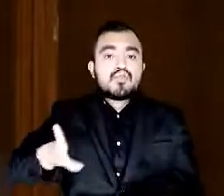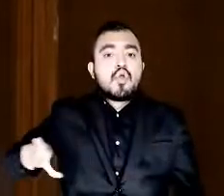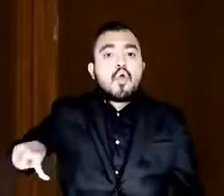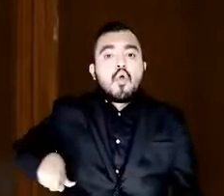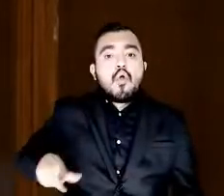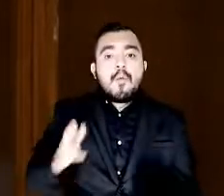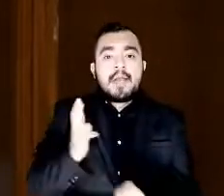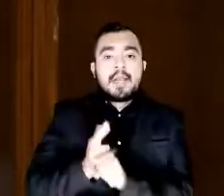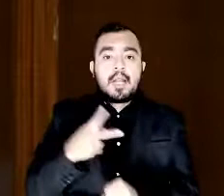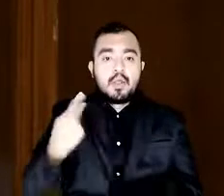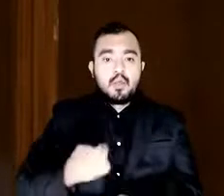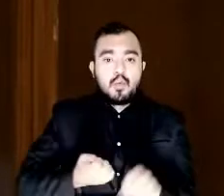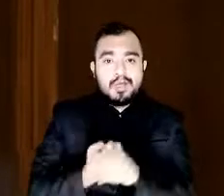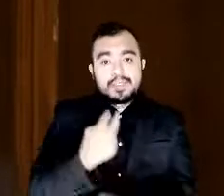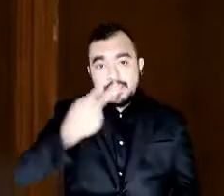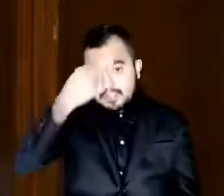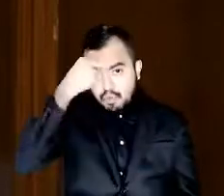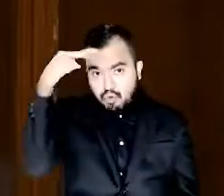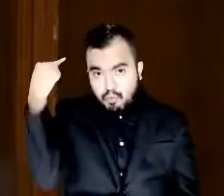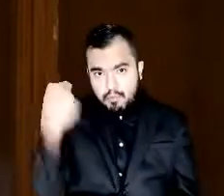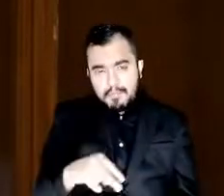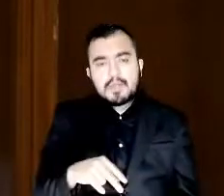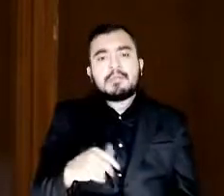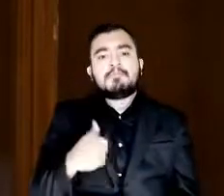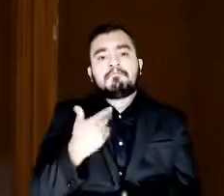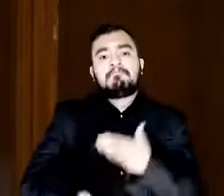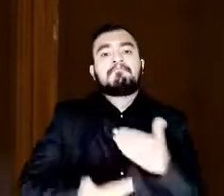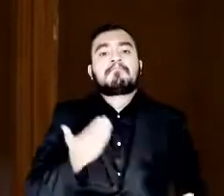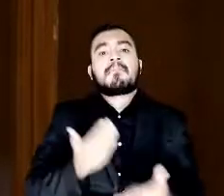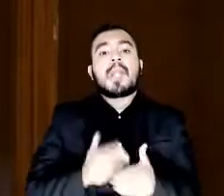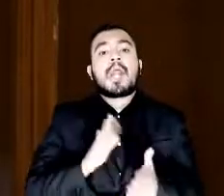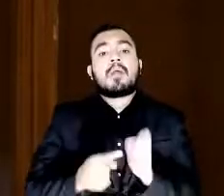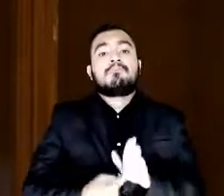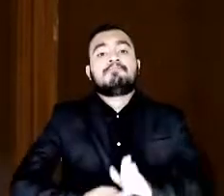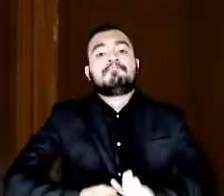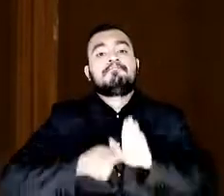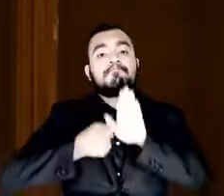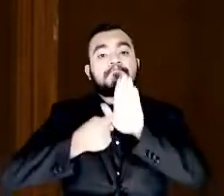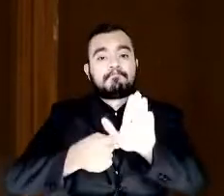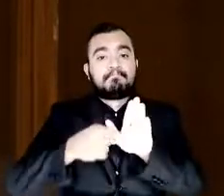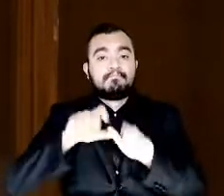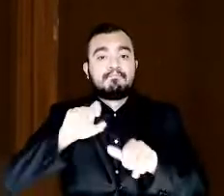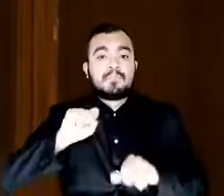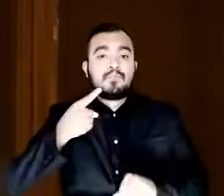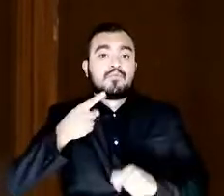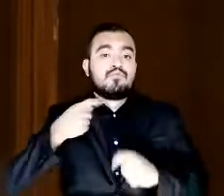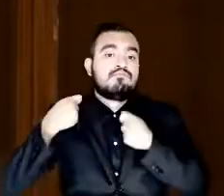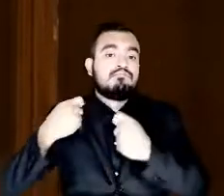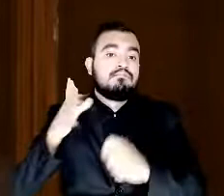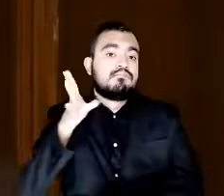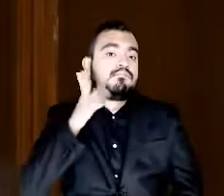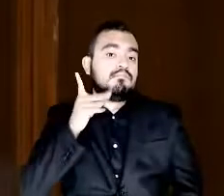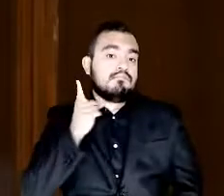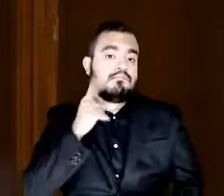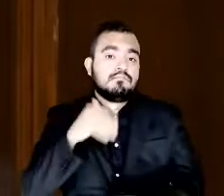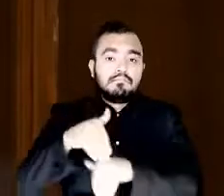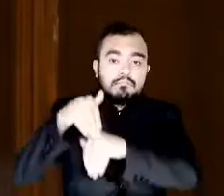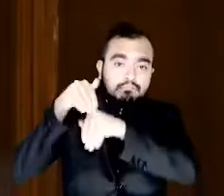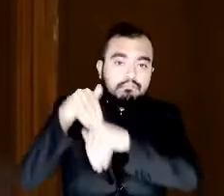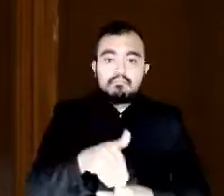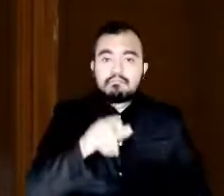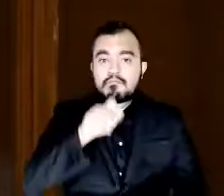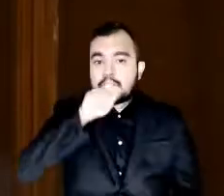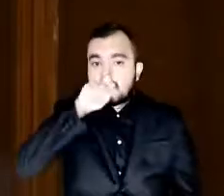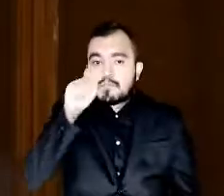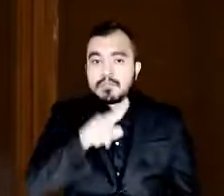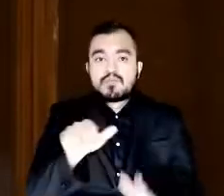constitucional del Estado de México nos permitimos someter a las exagesimo primer legislatura con fundamento en lo dispuesto